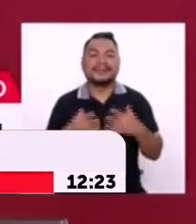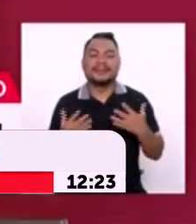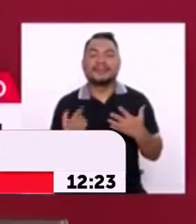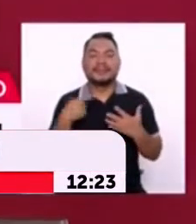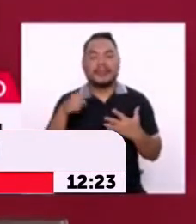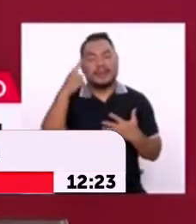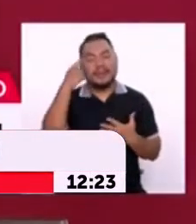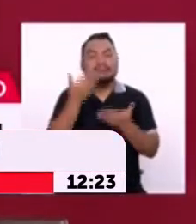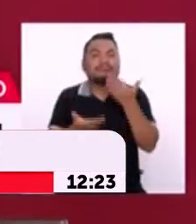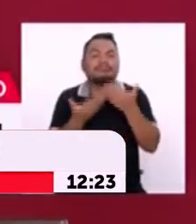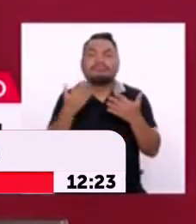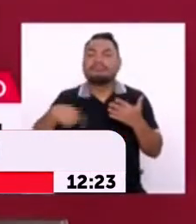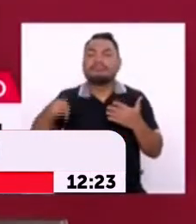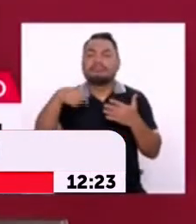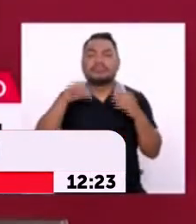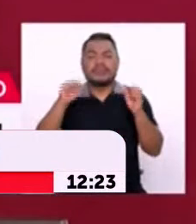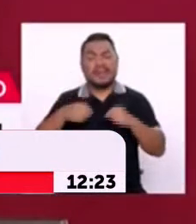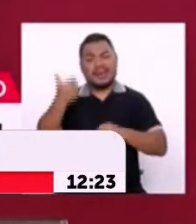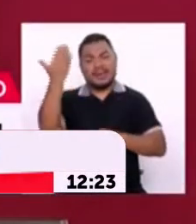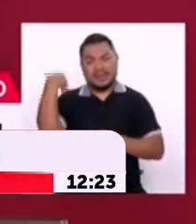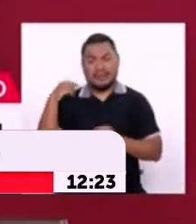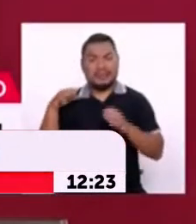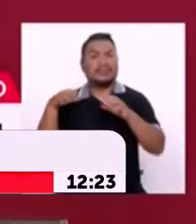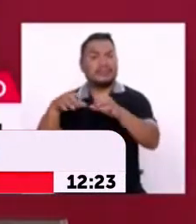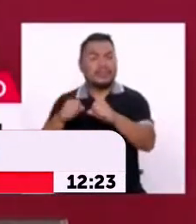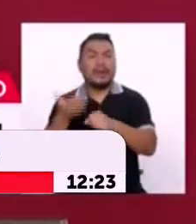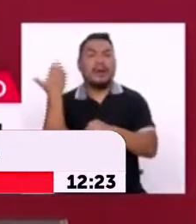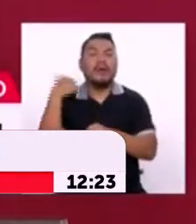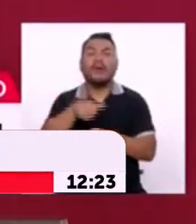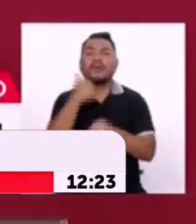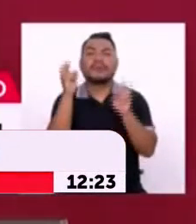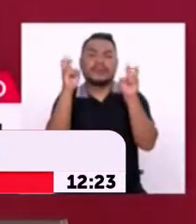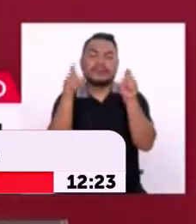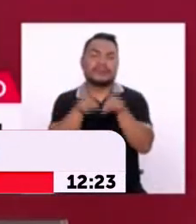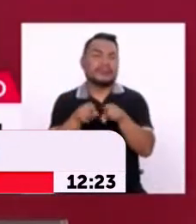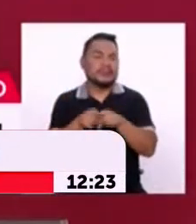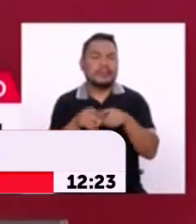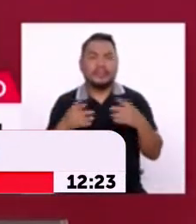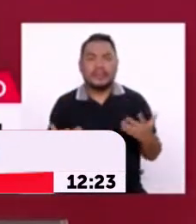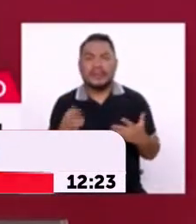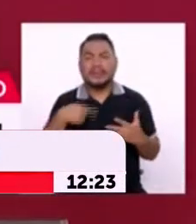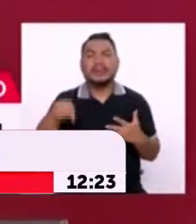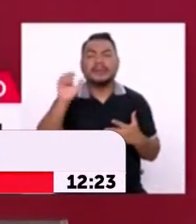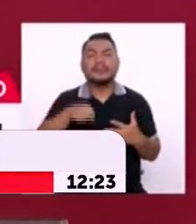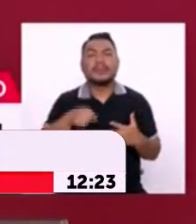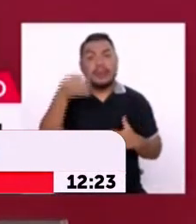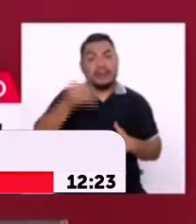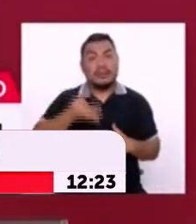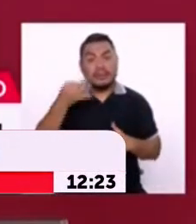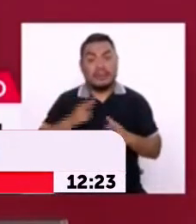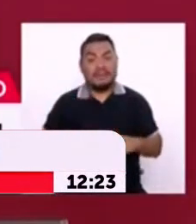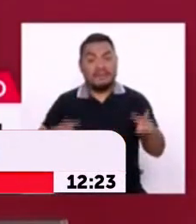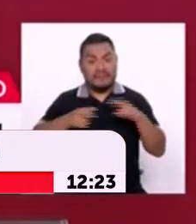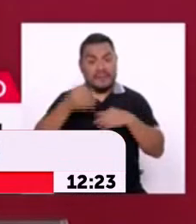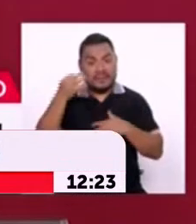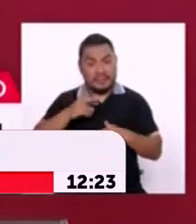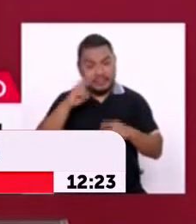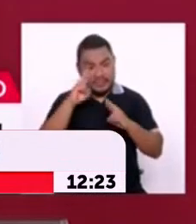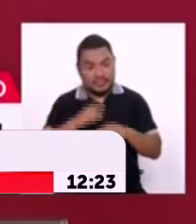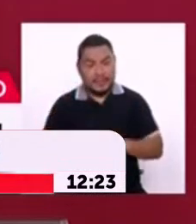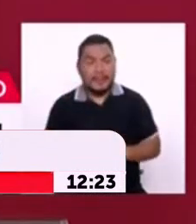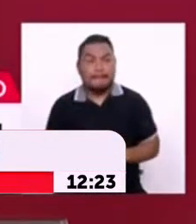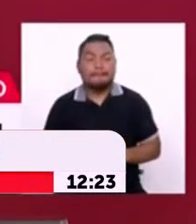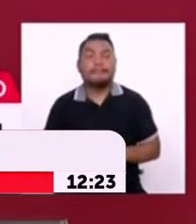o porque quizá el tiempo lo ocuparon en otros asuntos y no en los que realmente valían la pena.